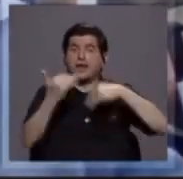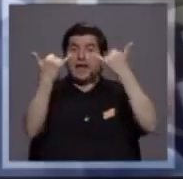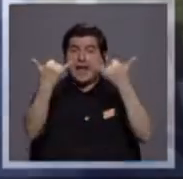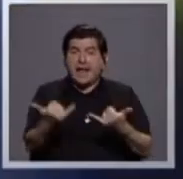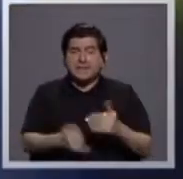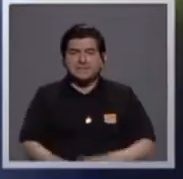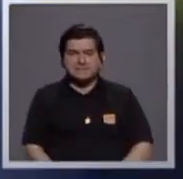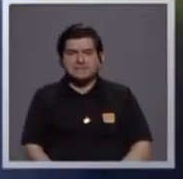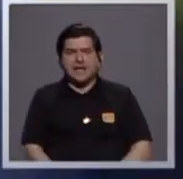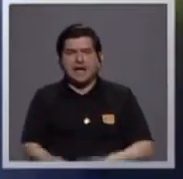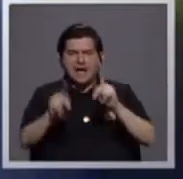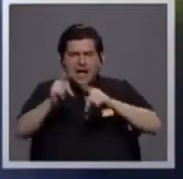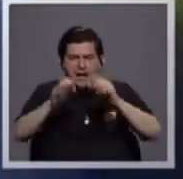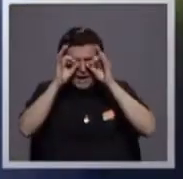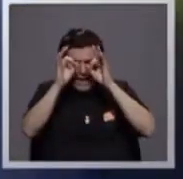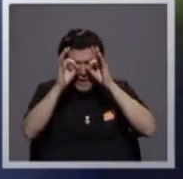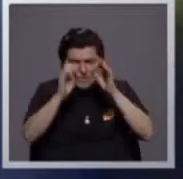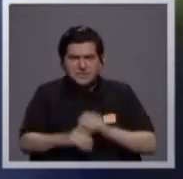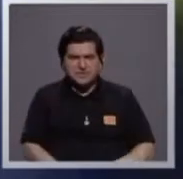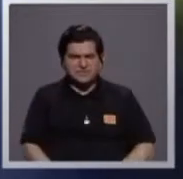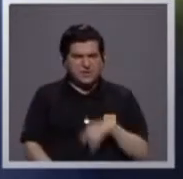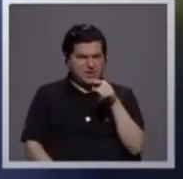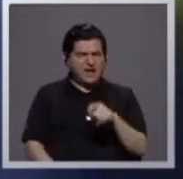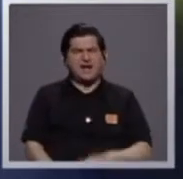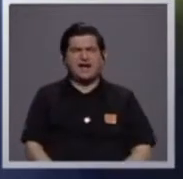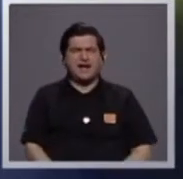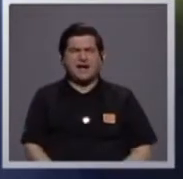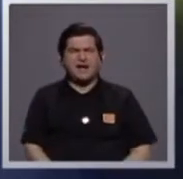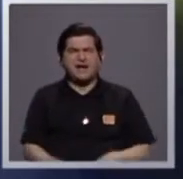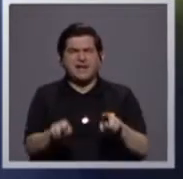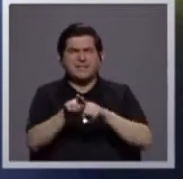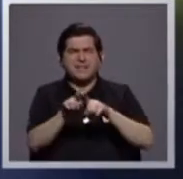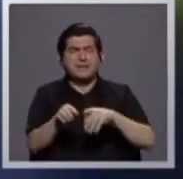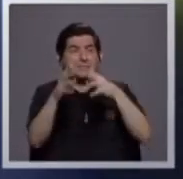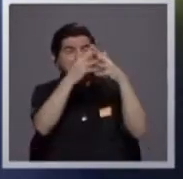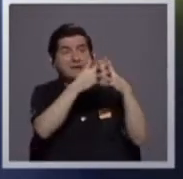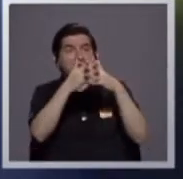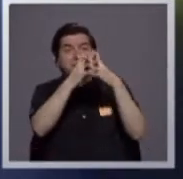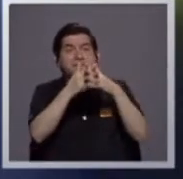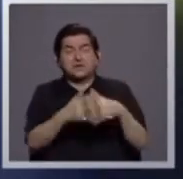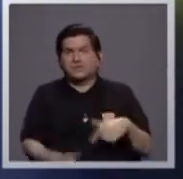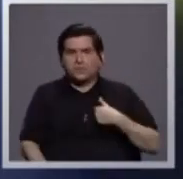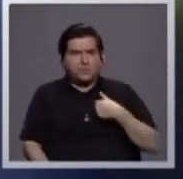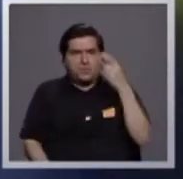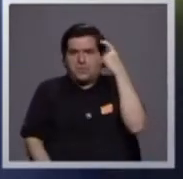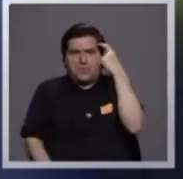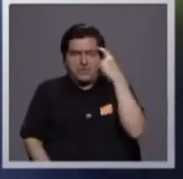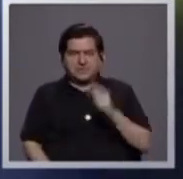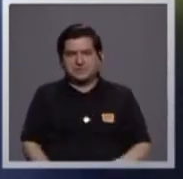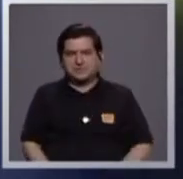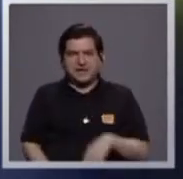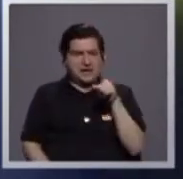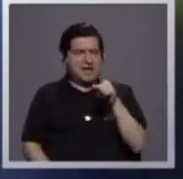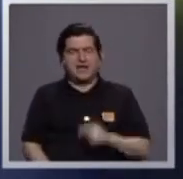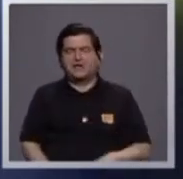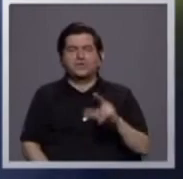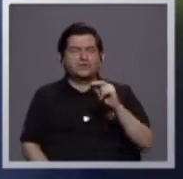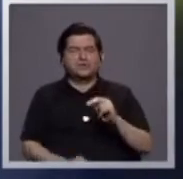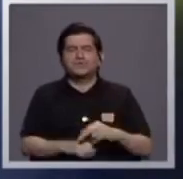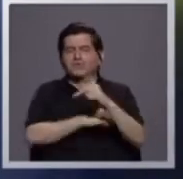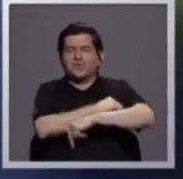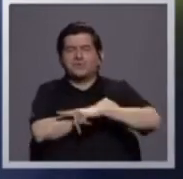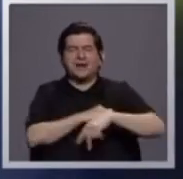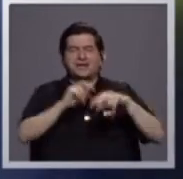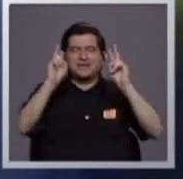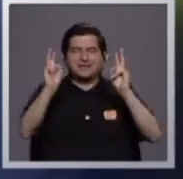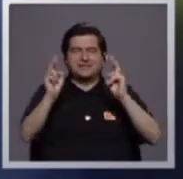empezaron a googlear la gente y forensic elections. Me imagino en Estados Unidos, ¿quién iba a imaginar que en un país que no se considera bananero como los